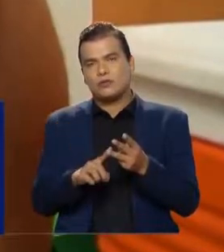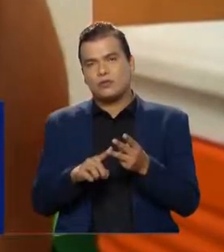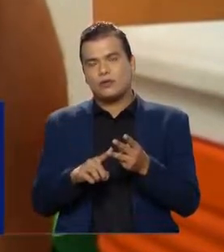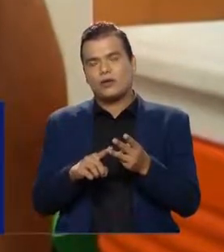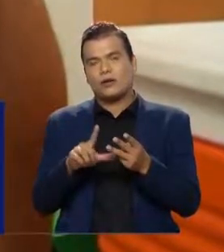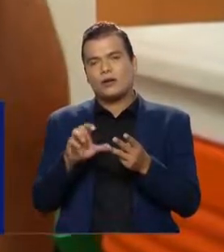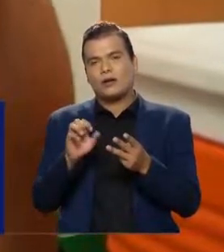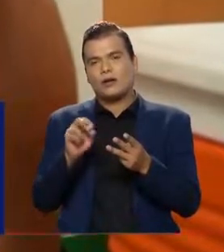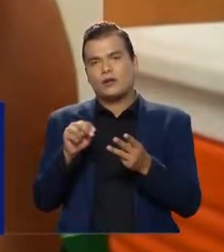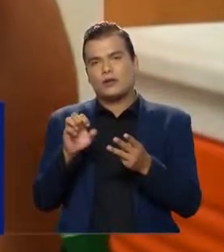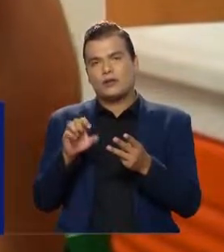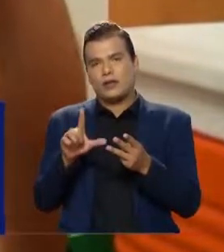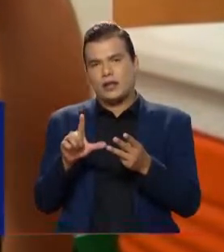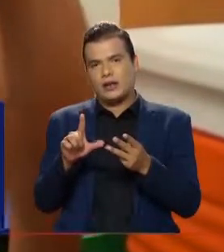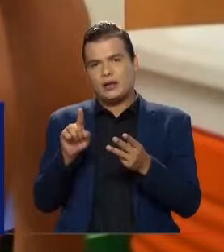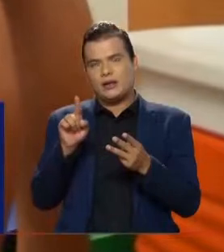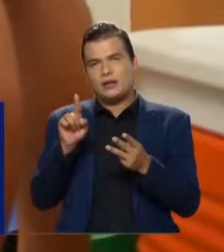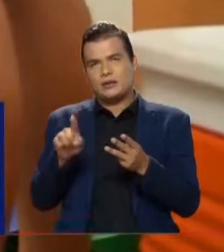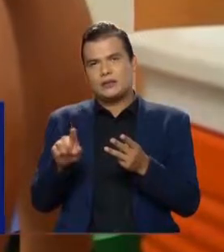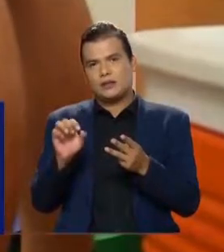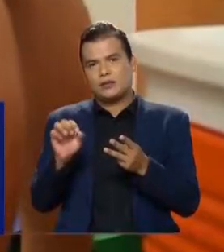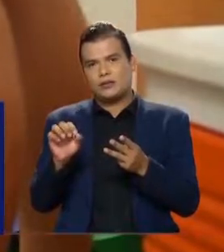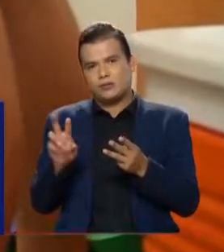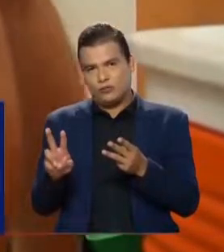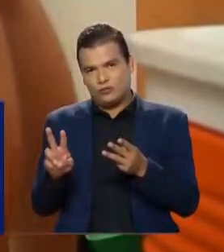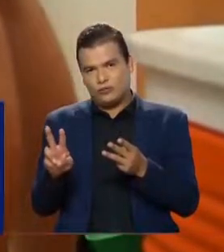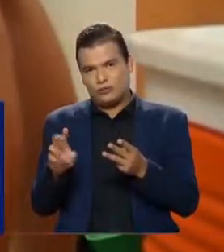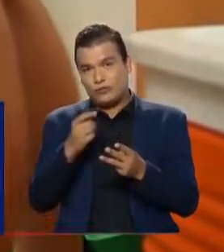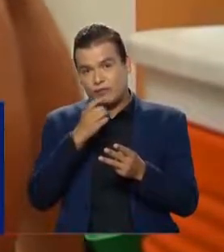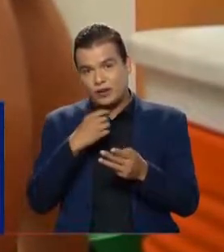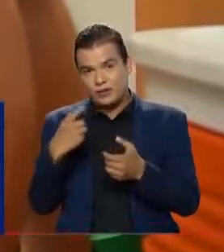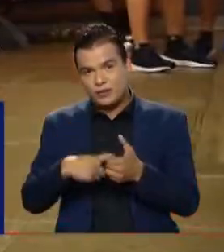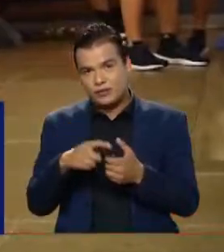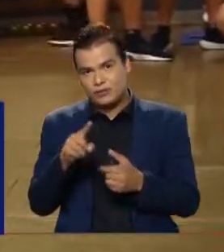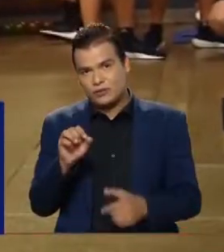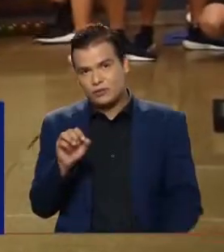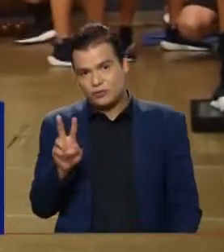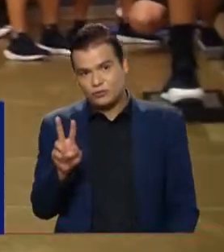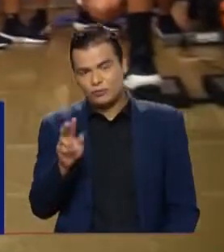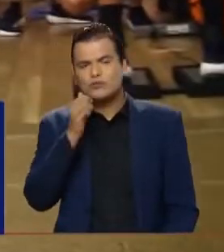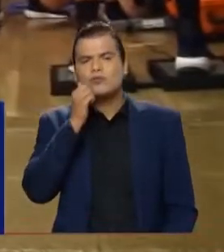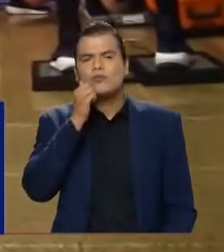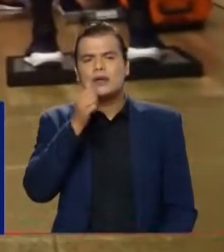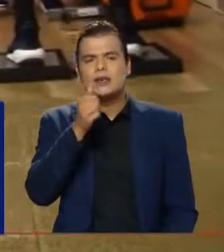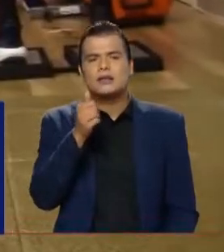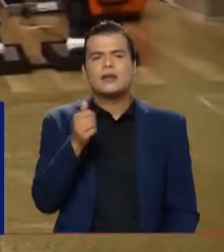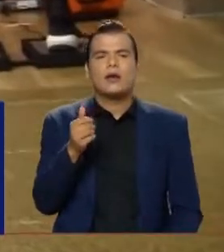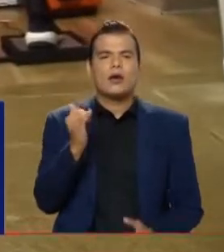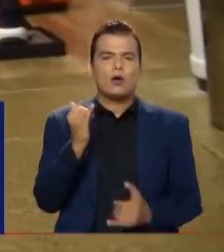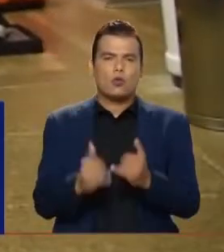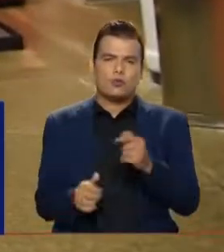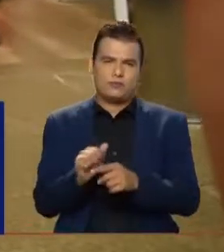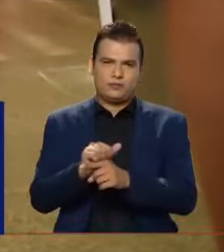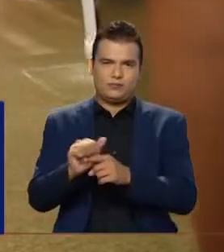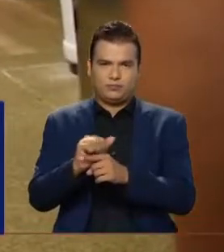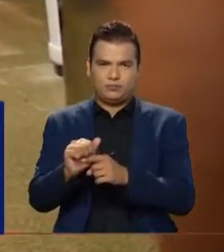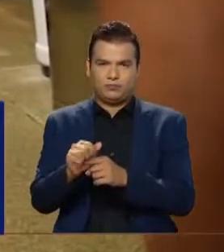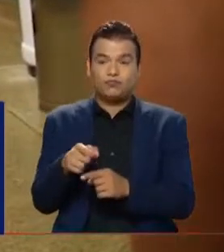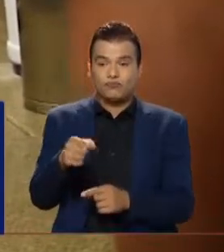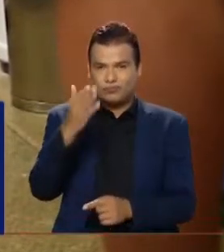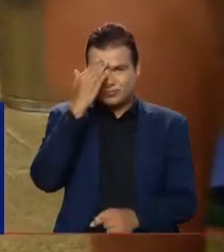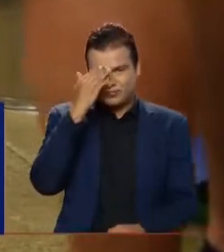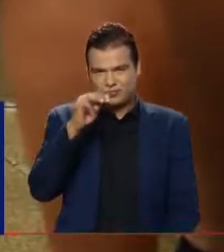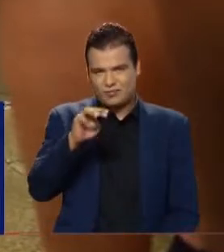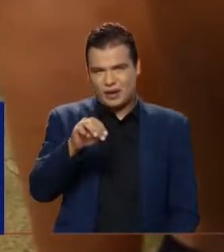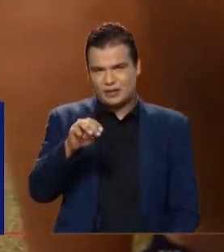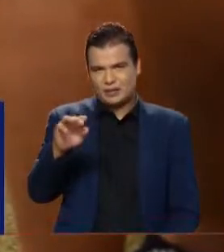Tiger 100 partidos disputados. Mañana es la última práctica previa al compromiso de este martes ante